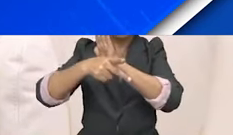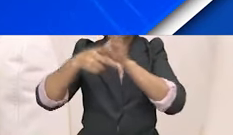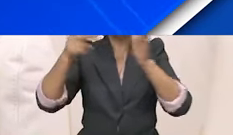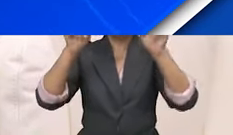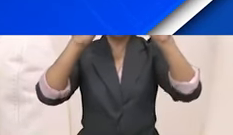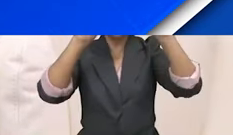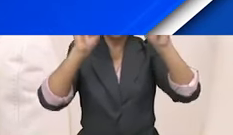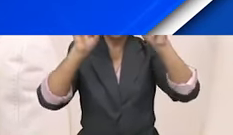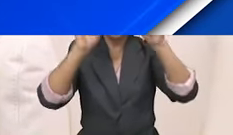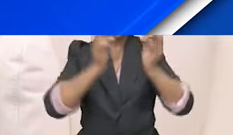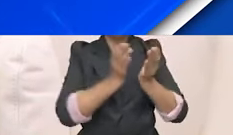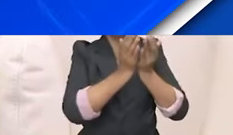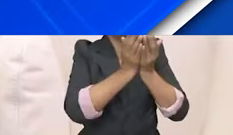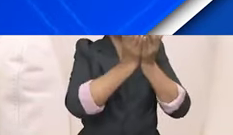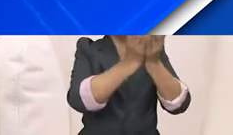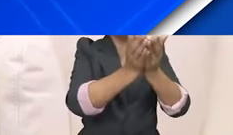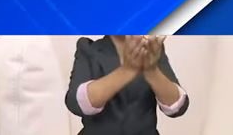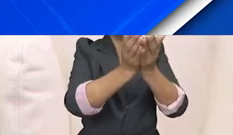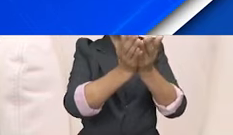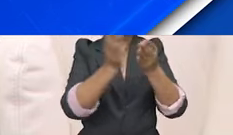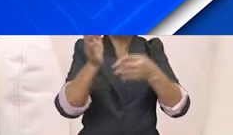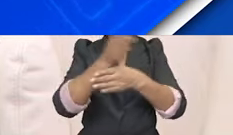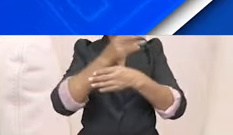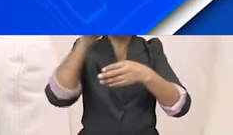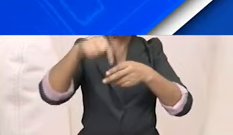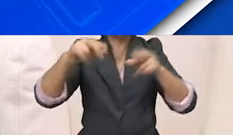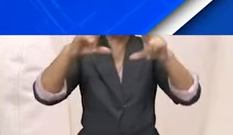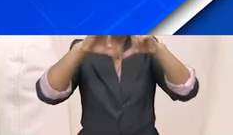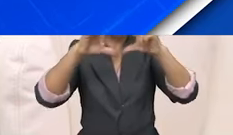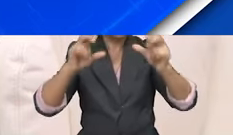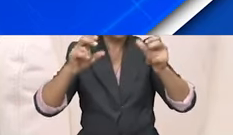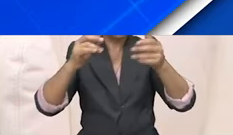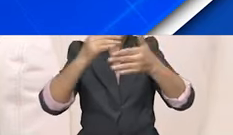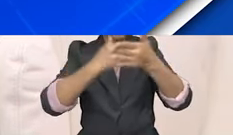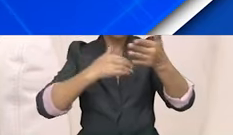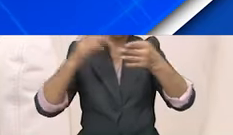la temática portuaria de